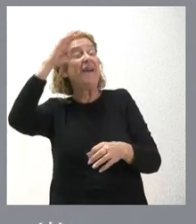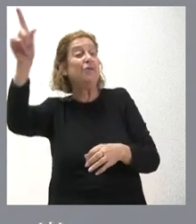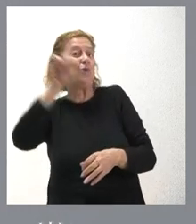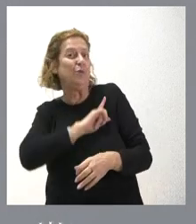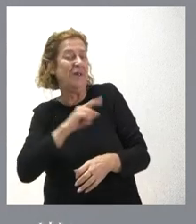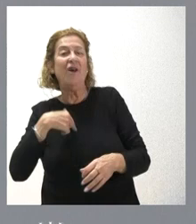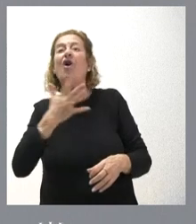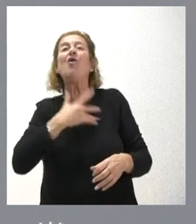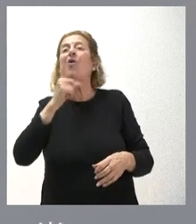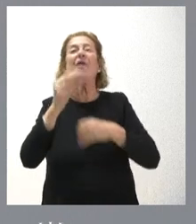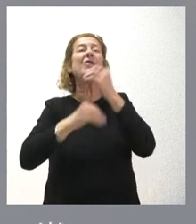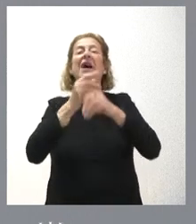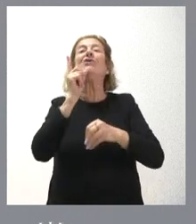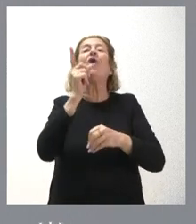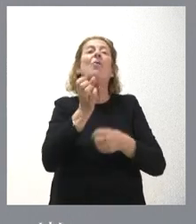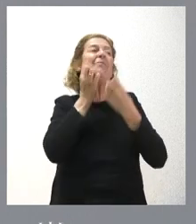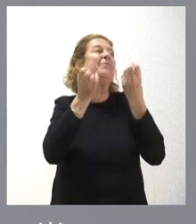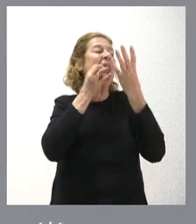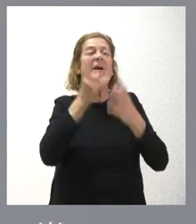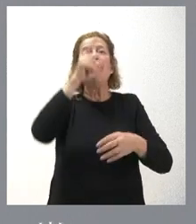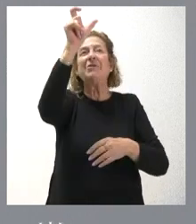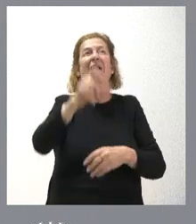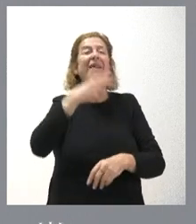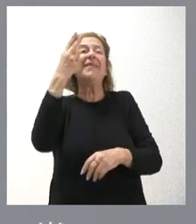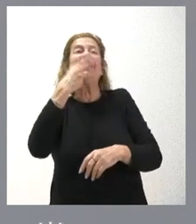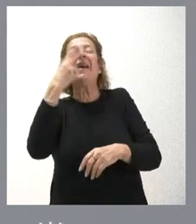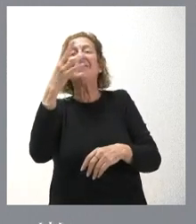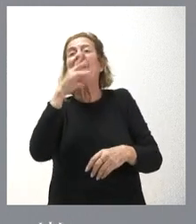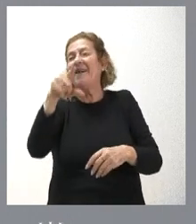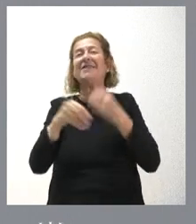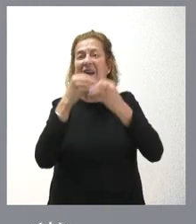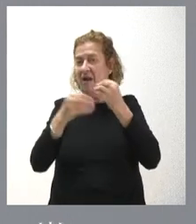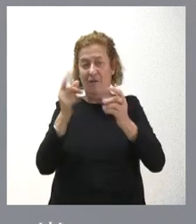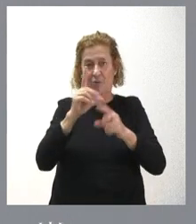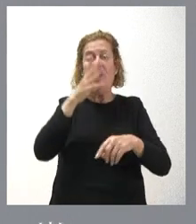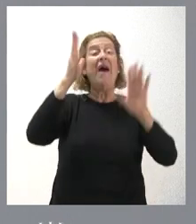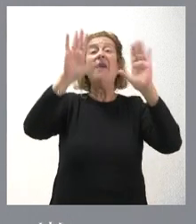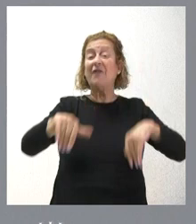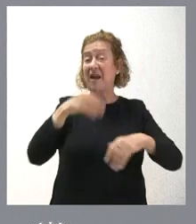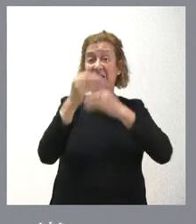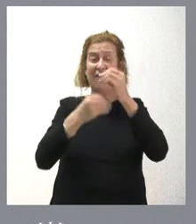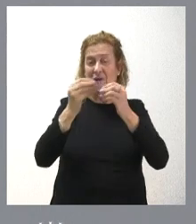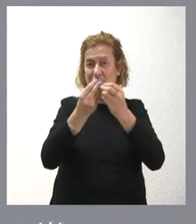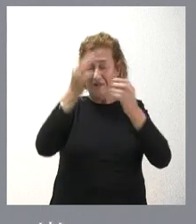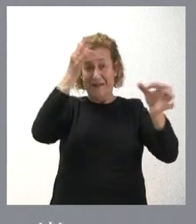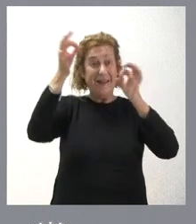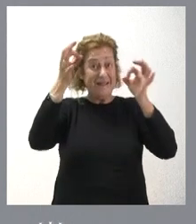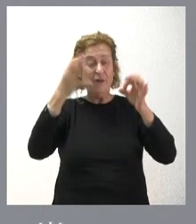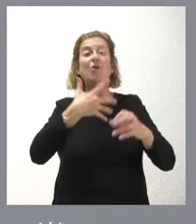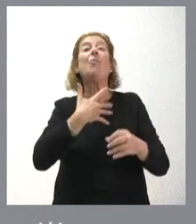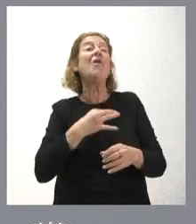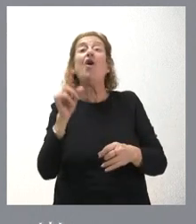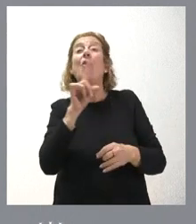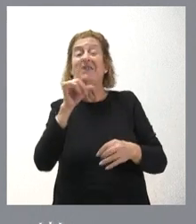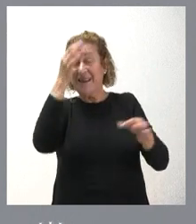haga solo contando con quien tiene interés para que esto se haga porque al final se va a hacer con unos criterios que a lo mejor no son los criterios